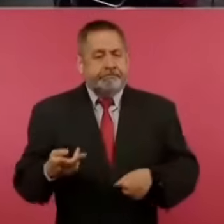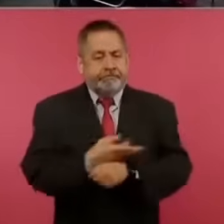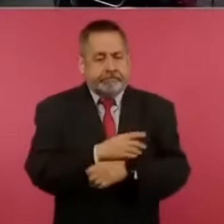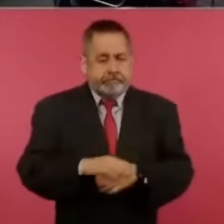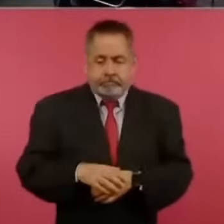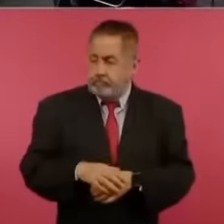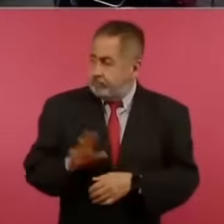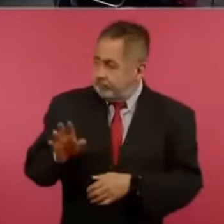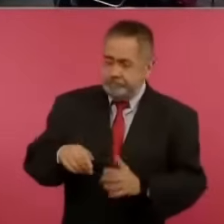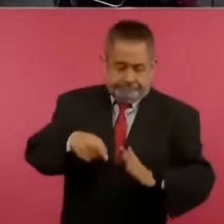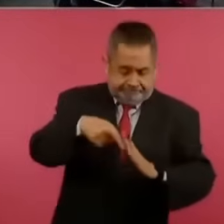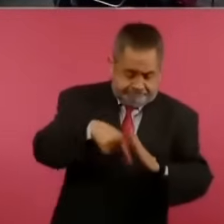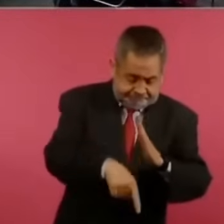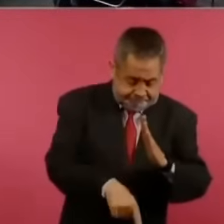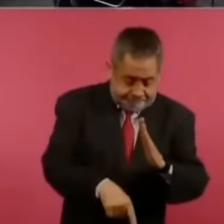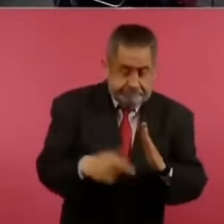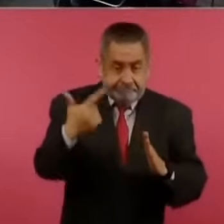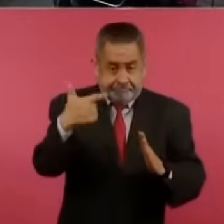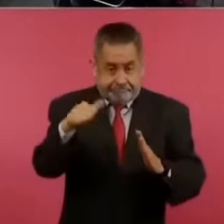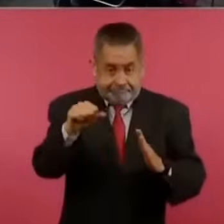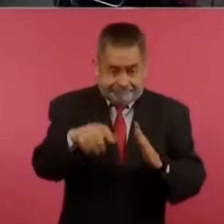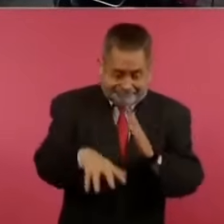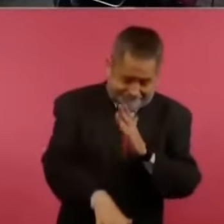no extrajeron más gas,